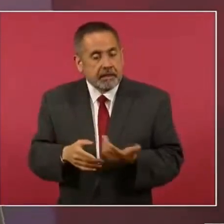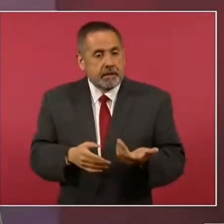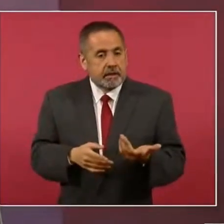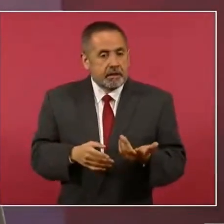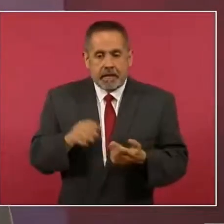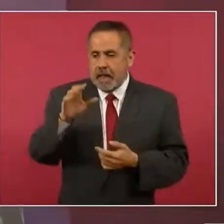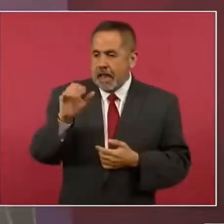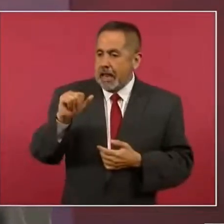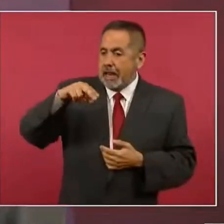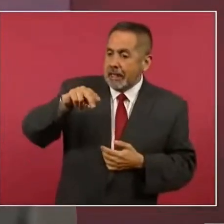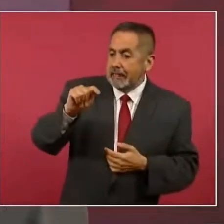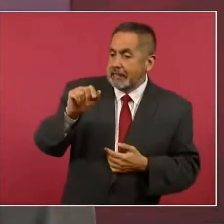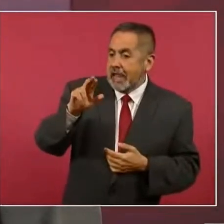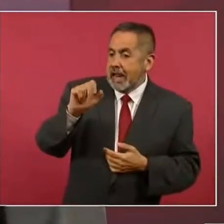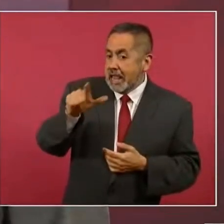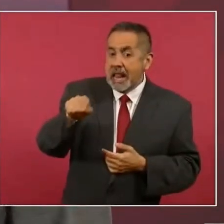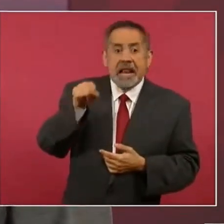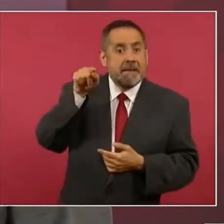Cantarell.